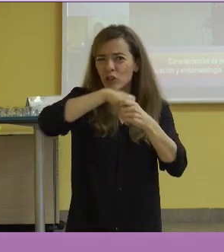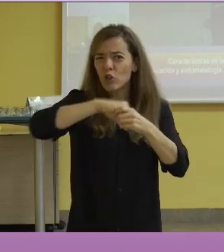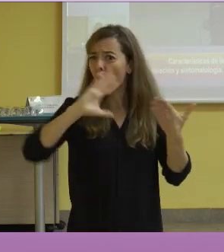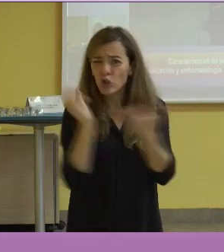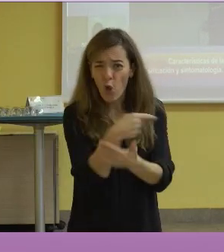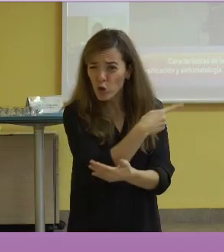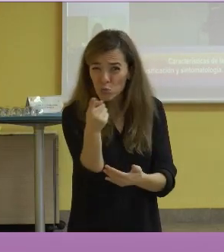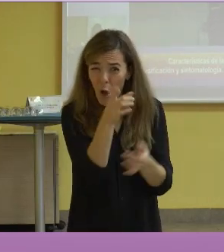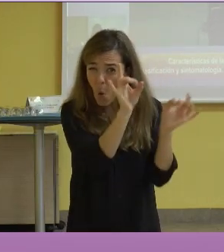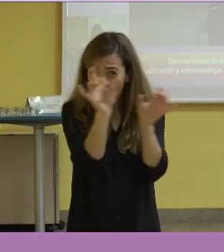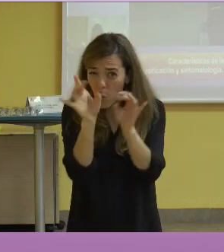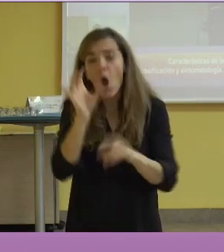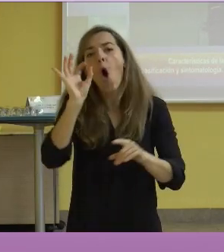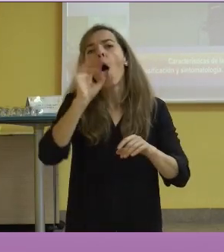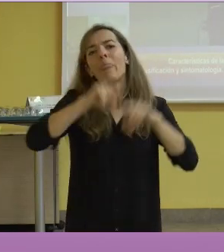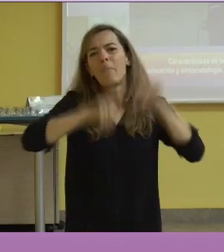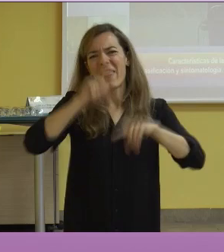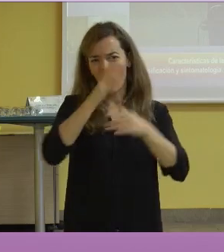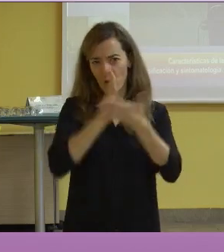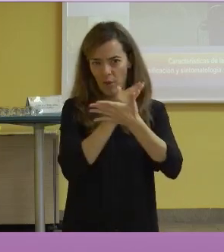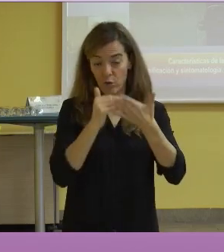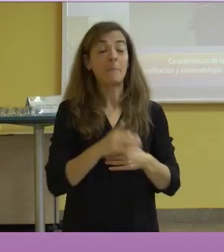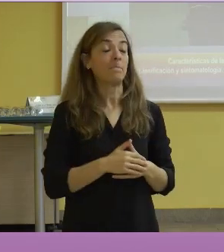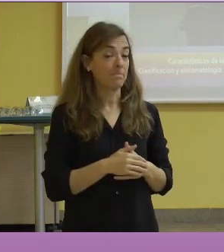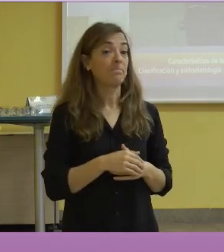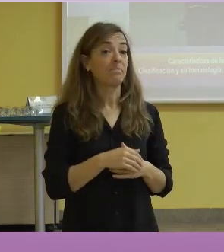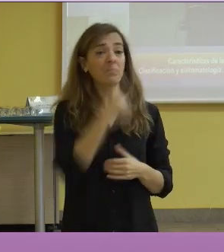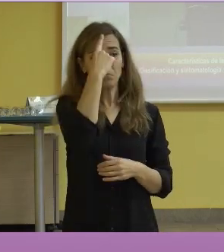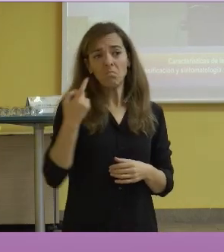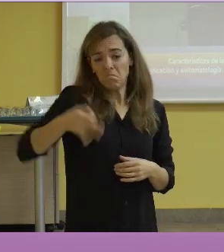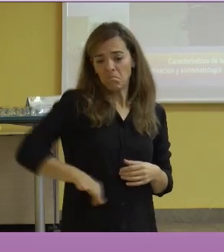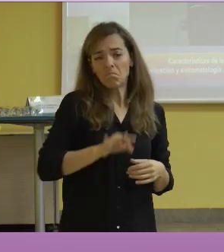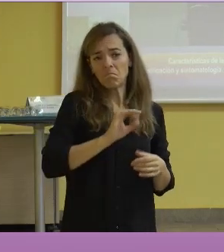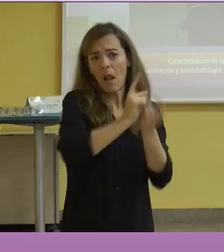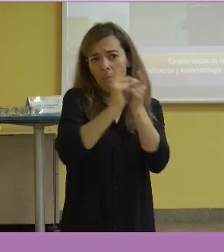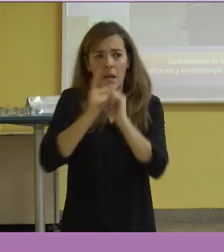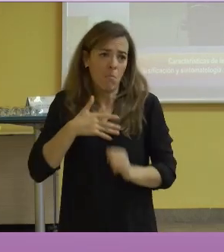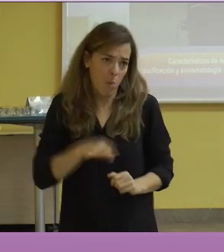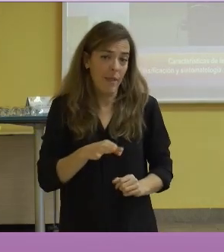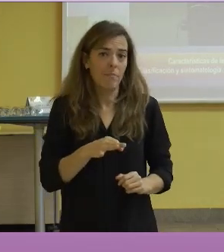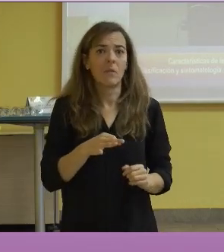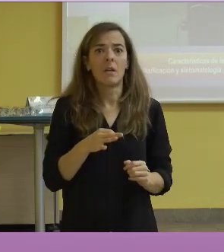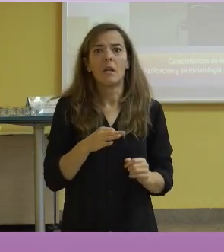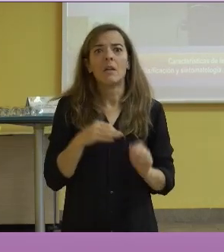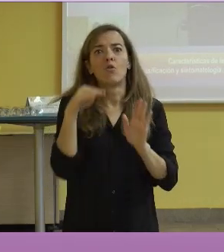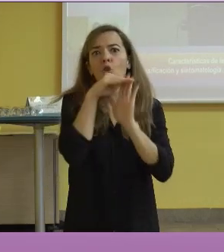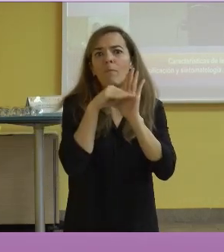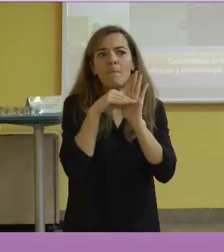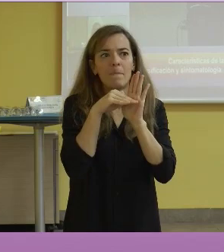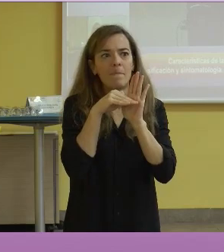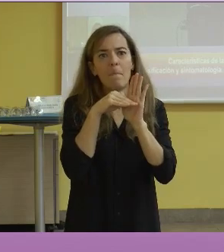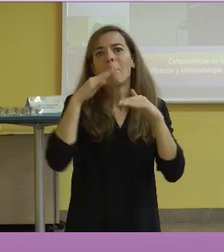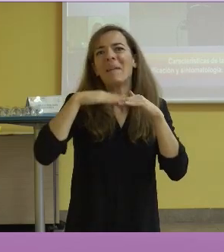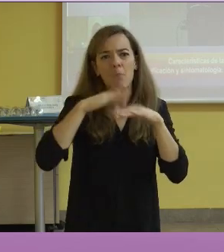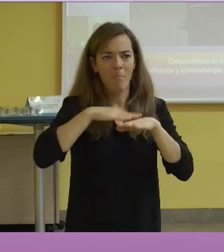el CESUR? Gracias, John. Sí, no, el perfil profesional puede variar. A ver, hay unos requerimientos mínimos para